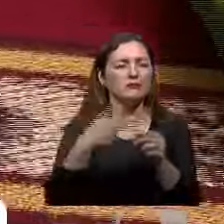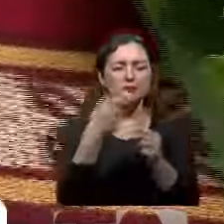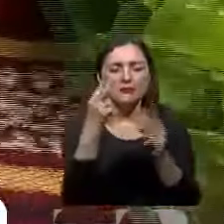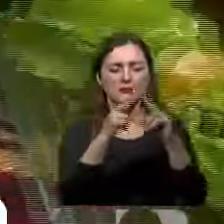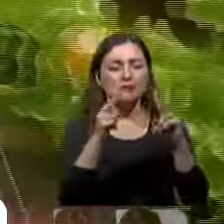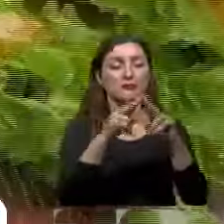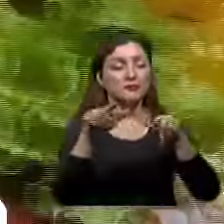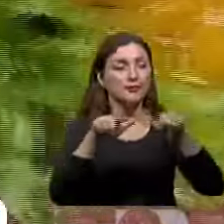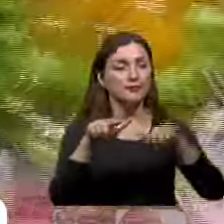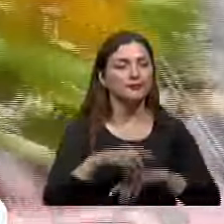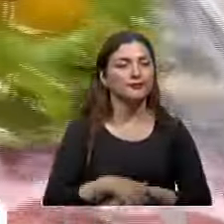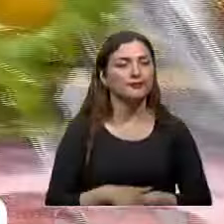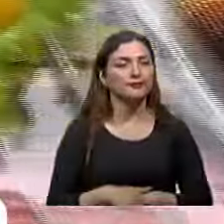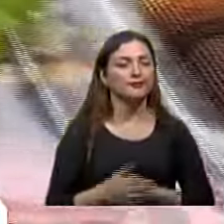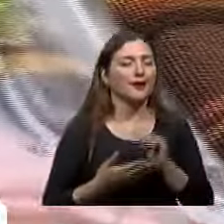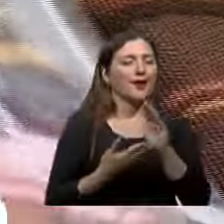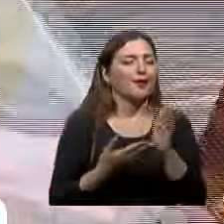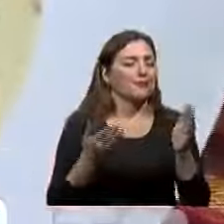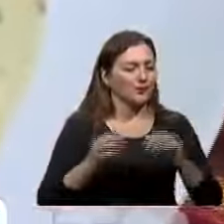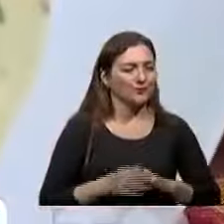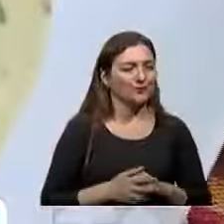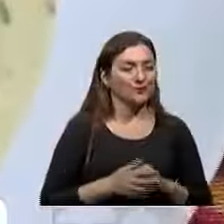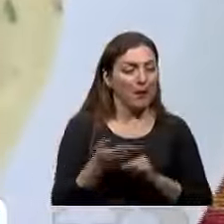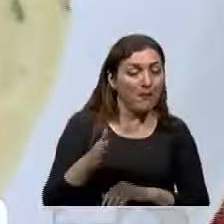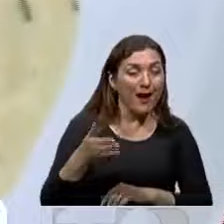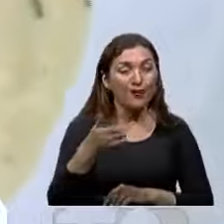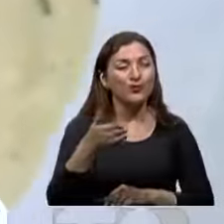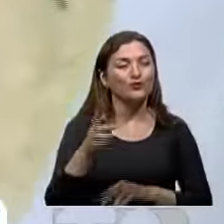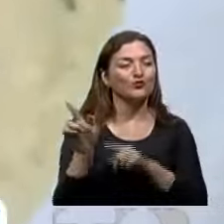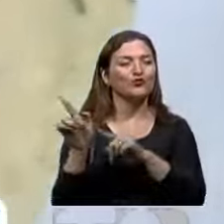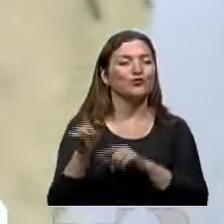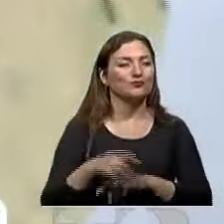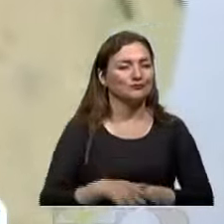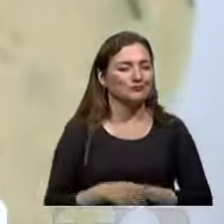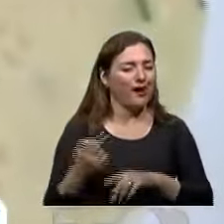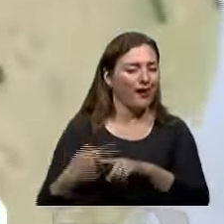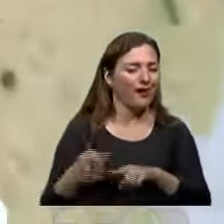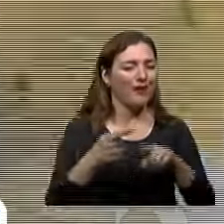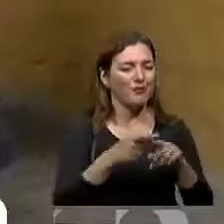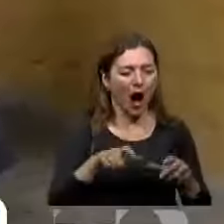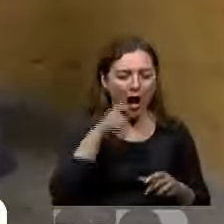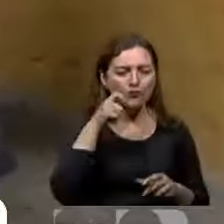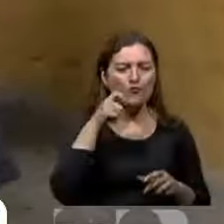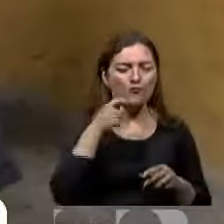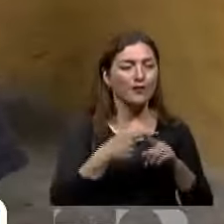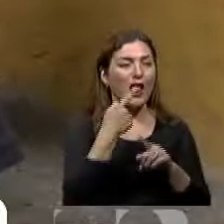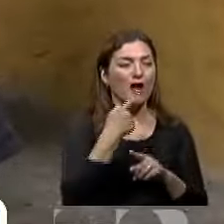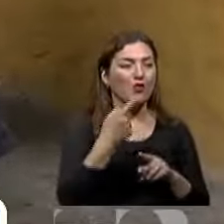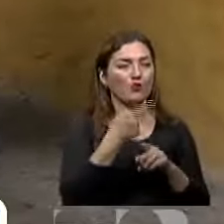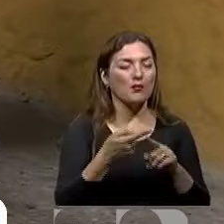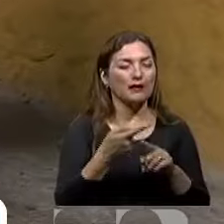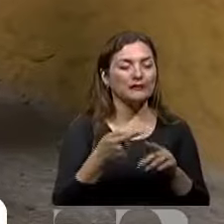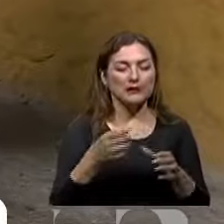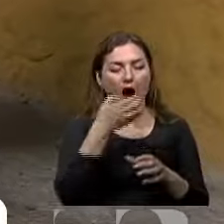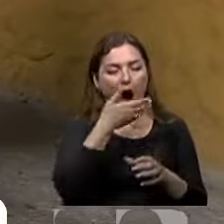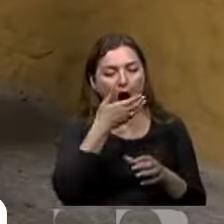la hostería. Tenemos, por ejemplo, las tilapias, una variedad de sabores, como es la tilapia al ajillo,